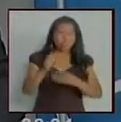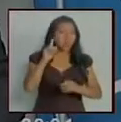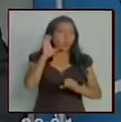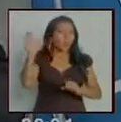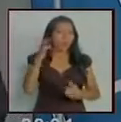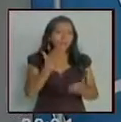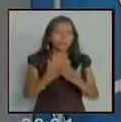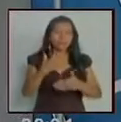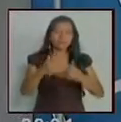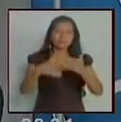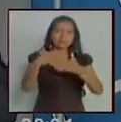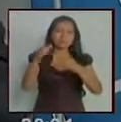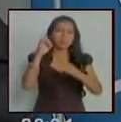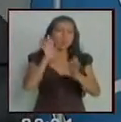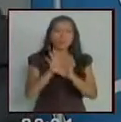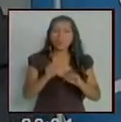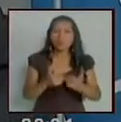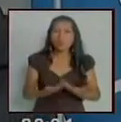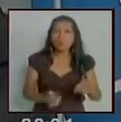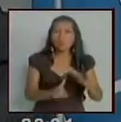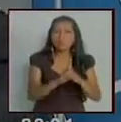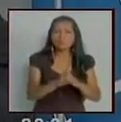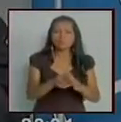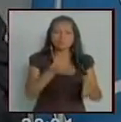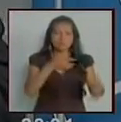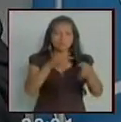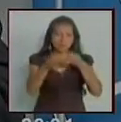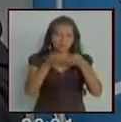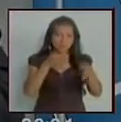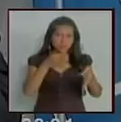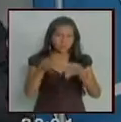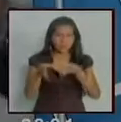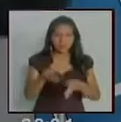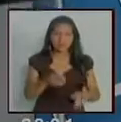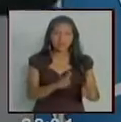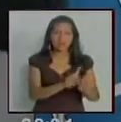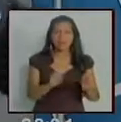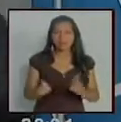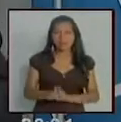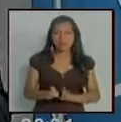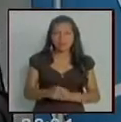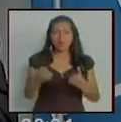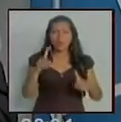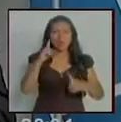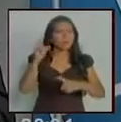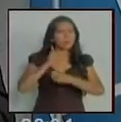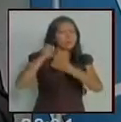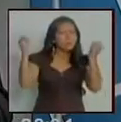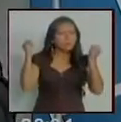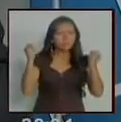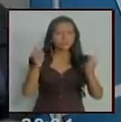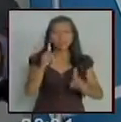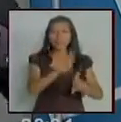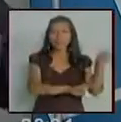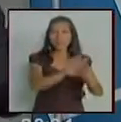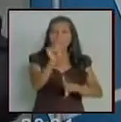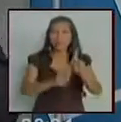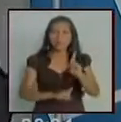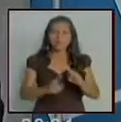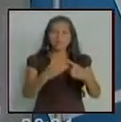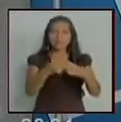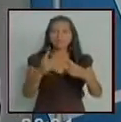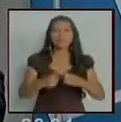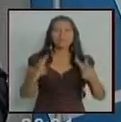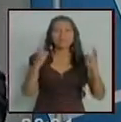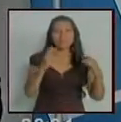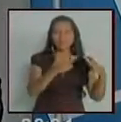por diferentes motivos. Hoy vamos a explicar, está muy cerquita del avión, explosiones por ahí, los petardos, los cohetes, ese mundo